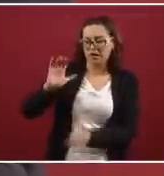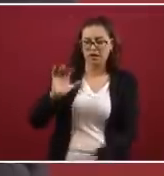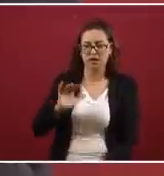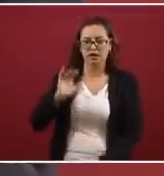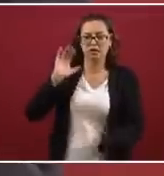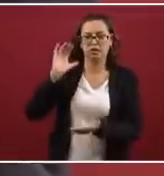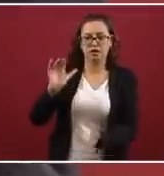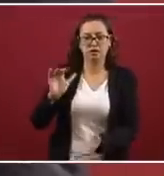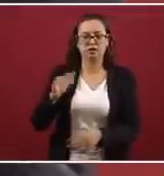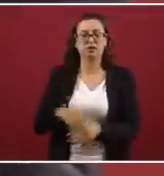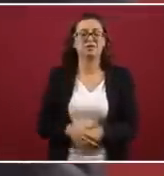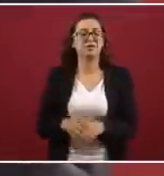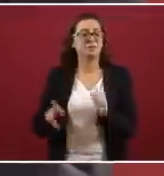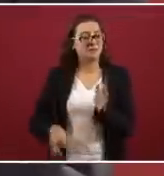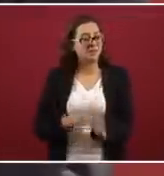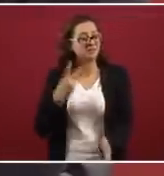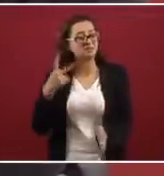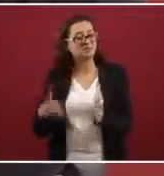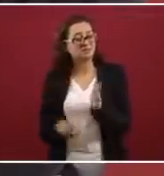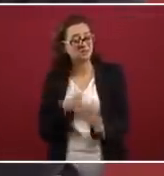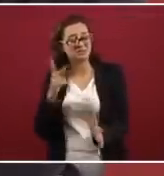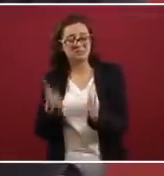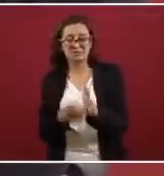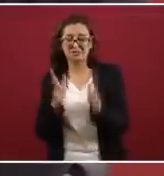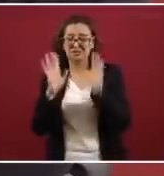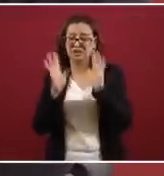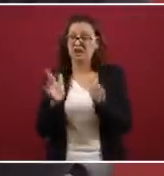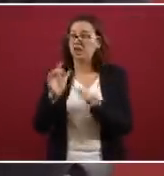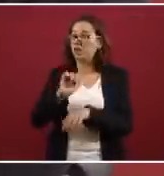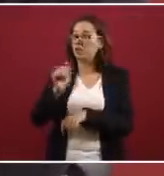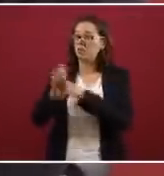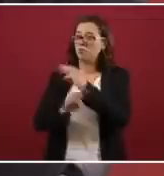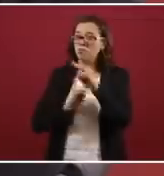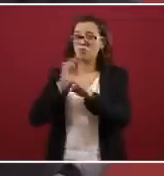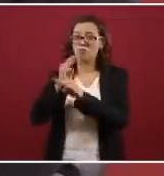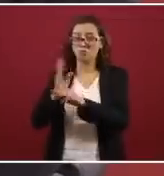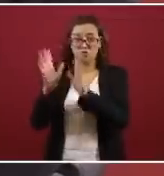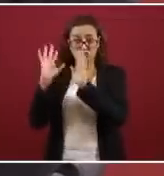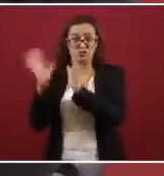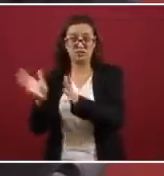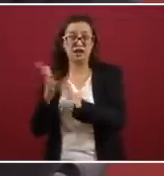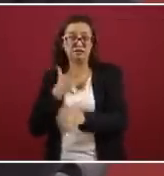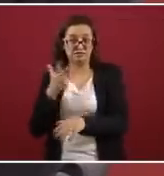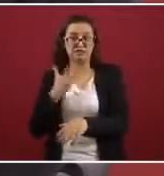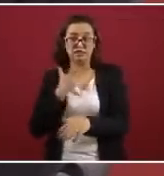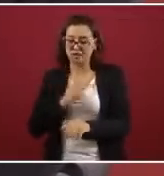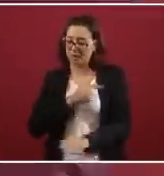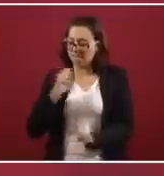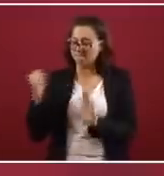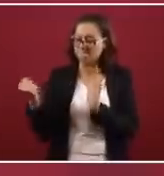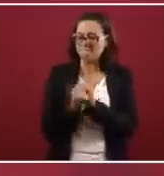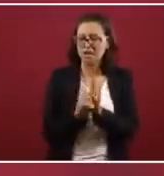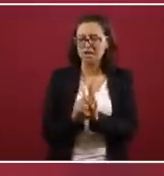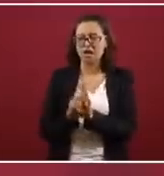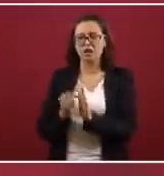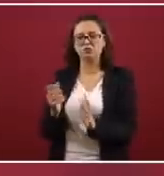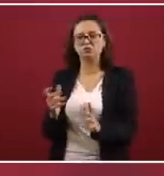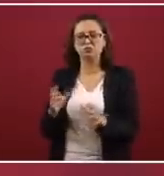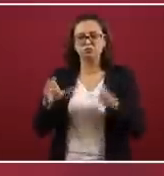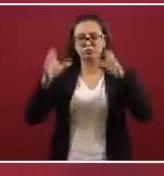que se ha demostrado en muchos países del mundo que han troquelado ya sus cilindros en los últimos 20 años, que